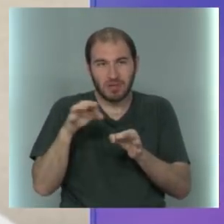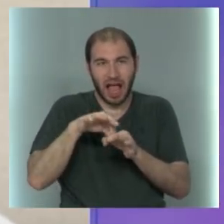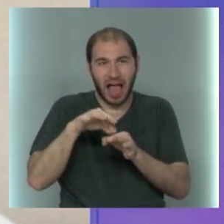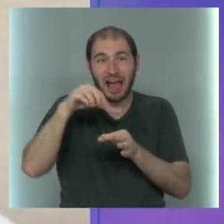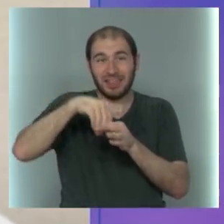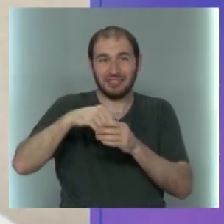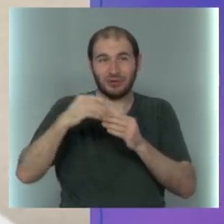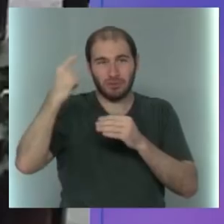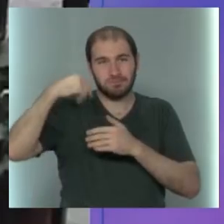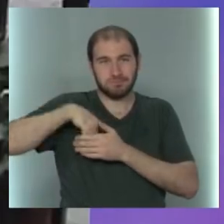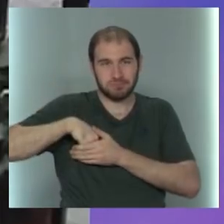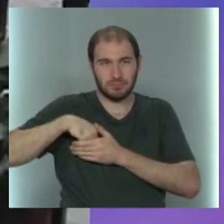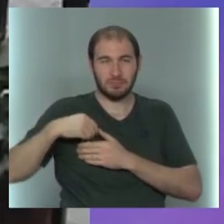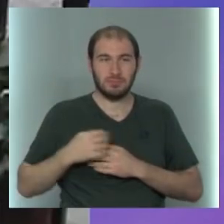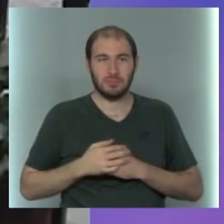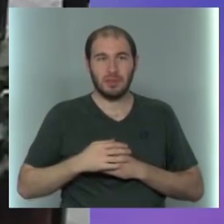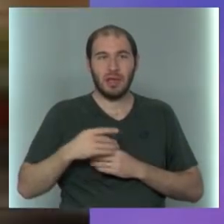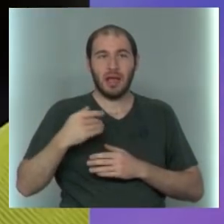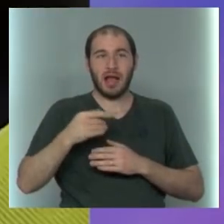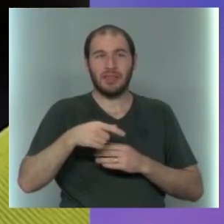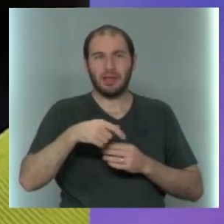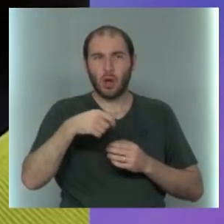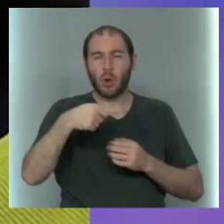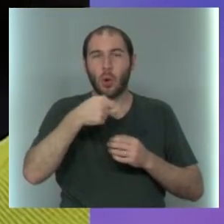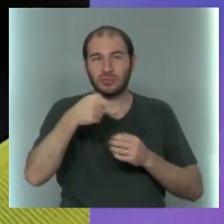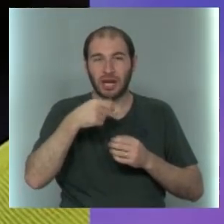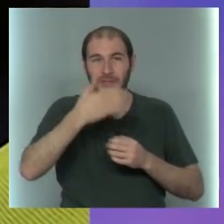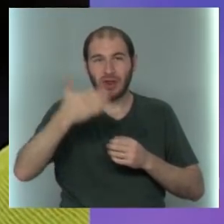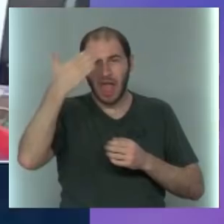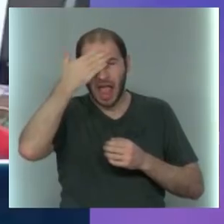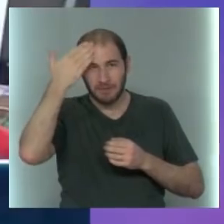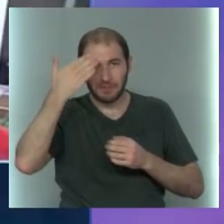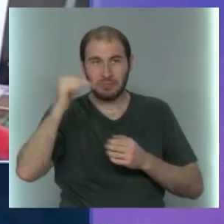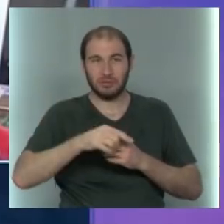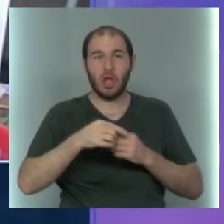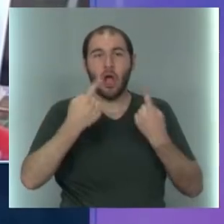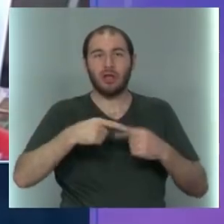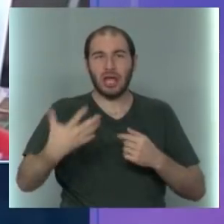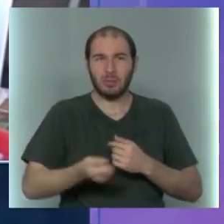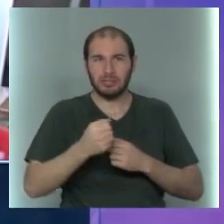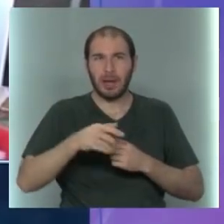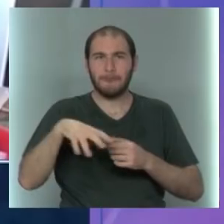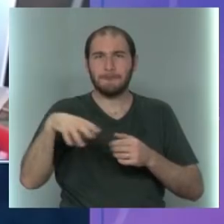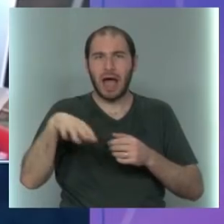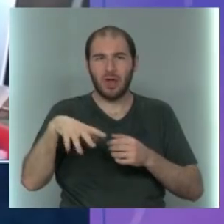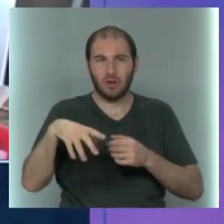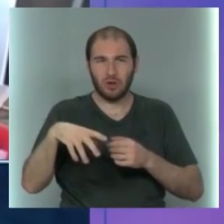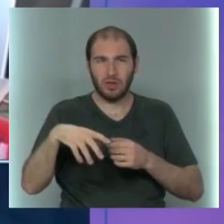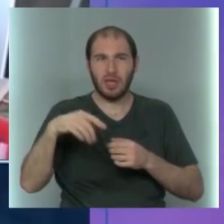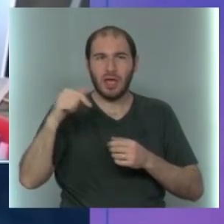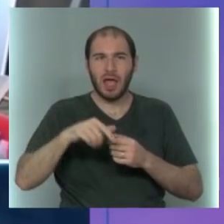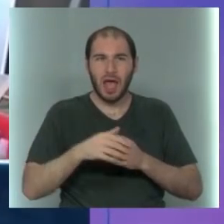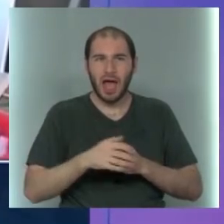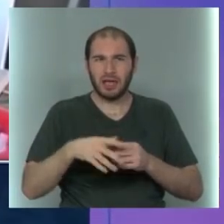coloca debajo de la clavícula. Google desarrolló una cuchara inteligente para enfermos de Parkinson. El dispositivo detecta cuando la mano tiembla y hace